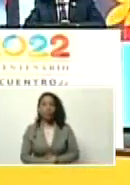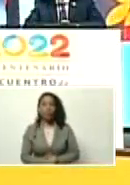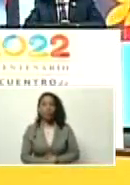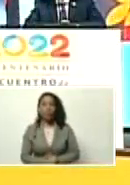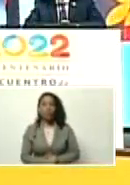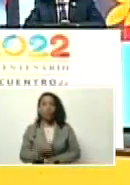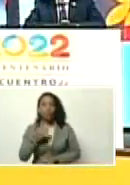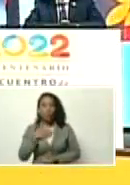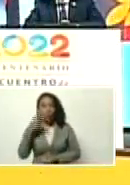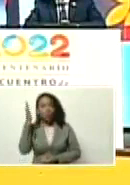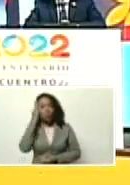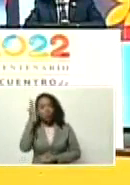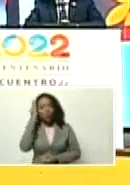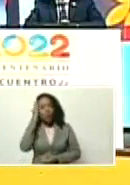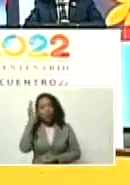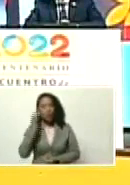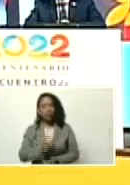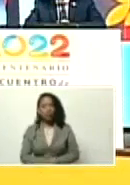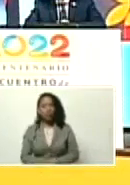sé que